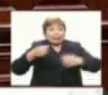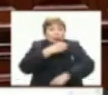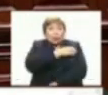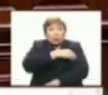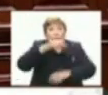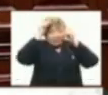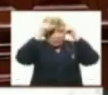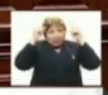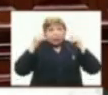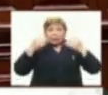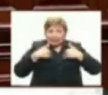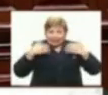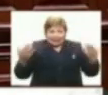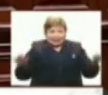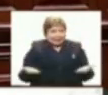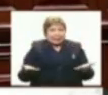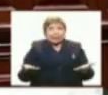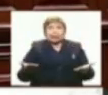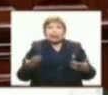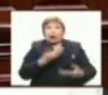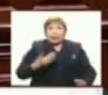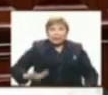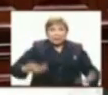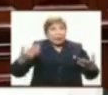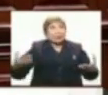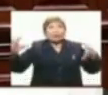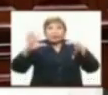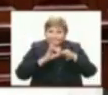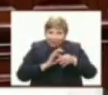que sepan que tienen en este gobierno a un aliado.